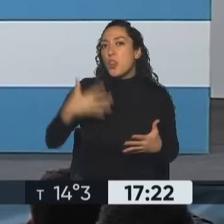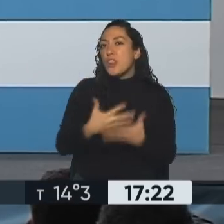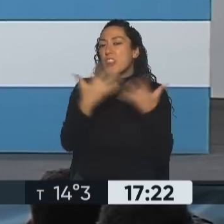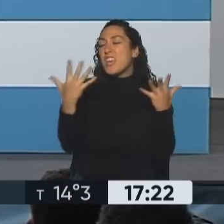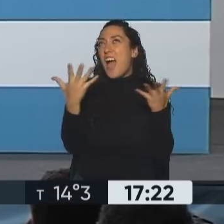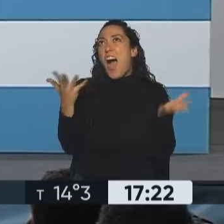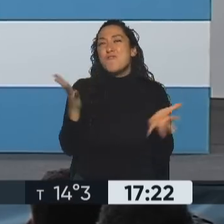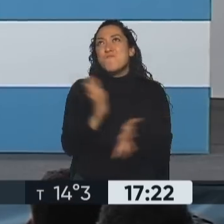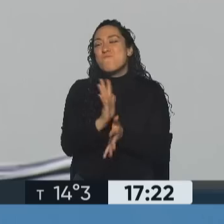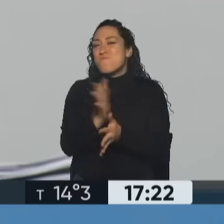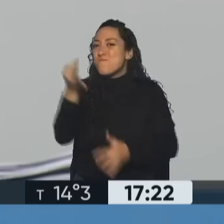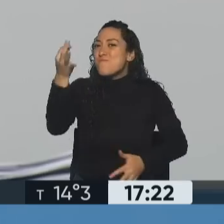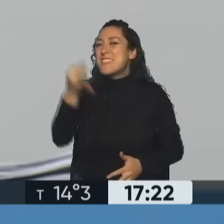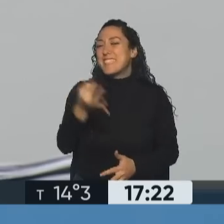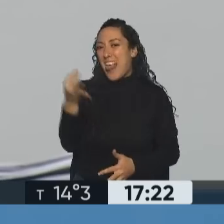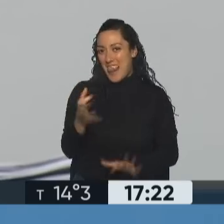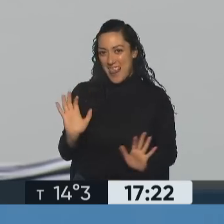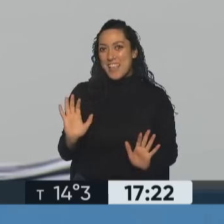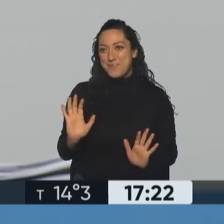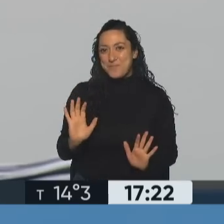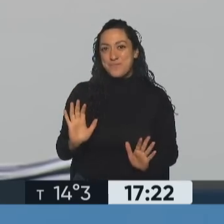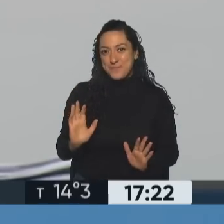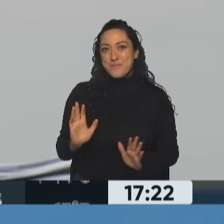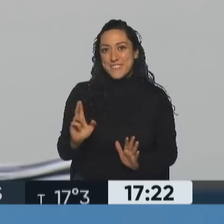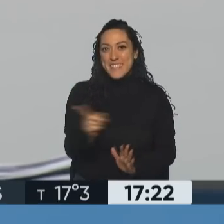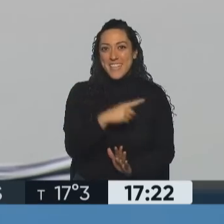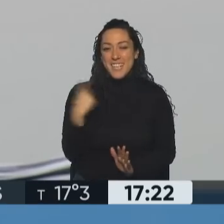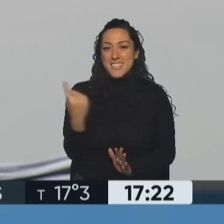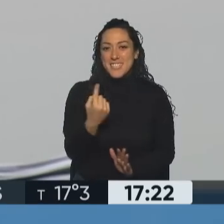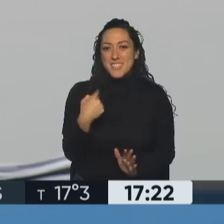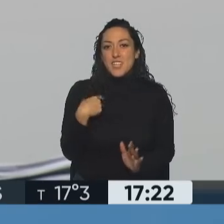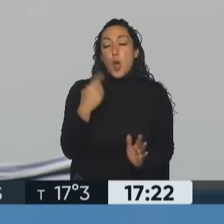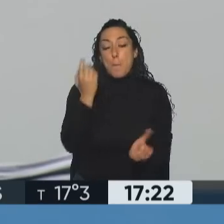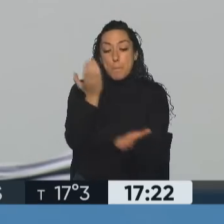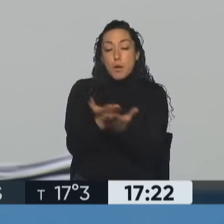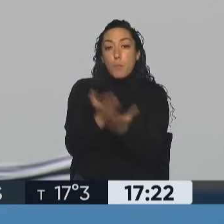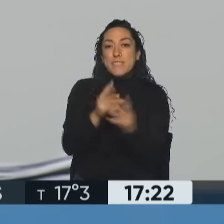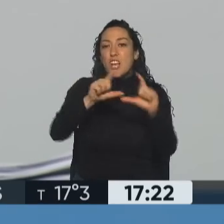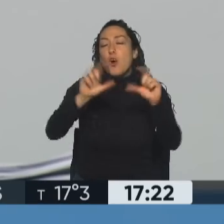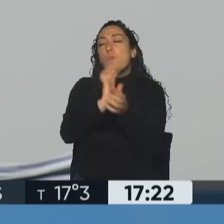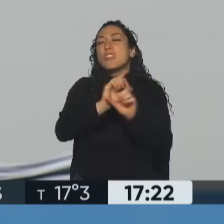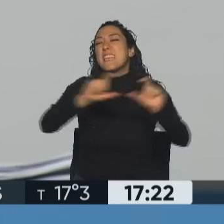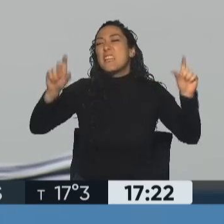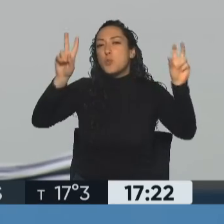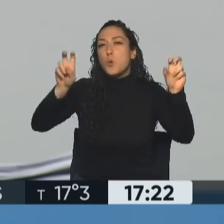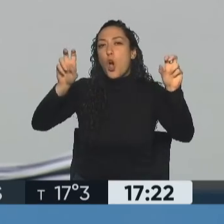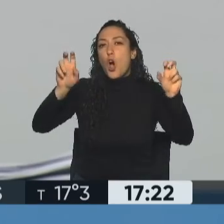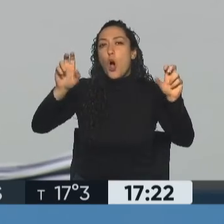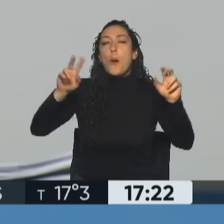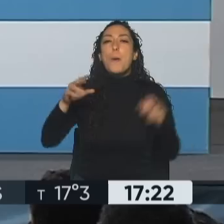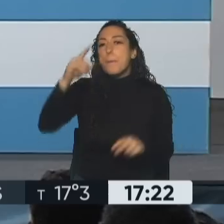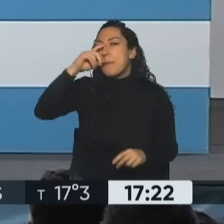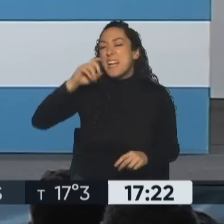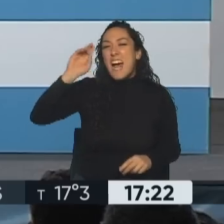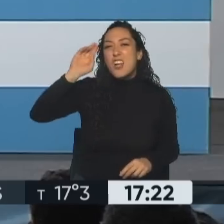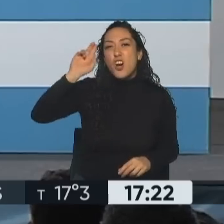era un día muy especial. Y había propuesto yo un título que era Recordando a Belgrano, así empezaba,